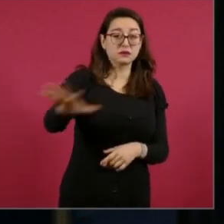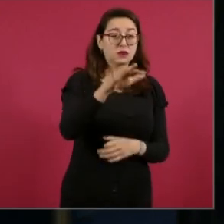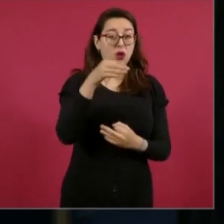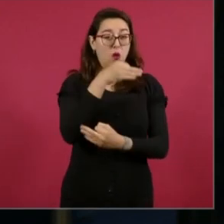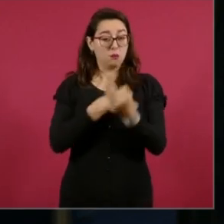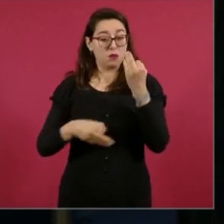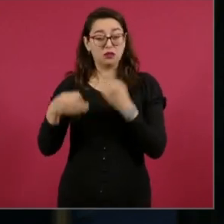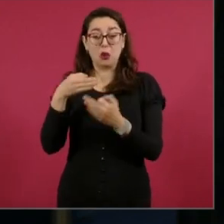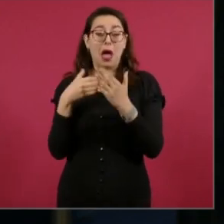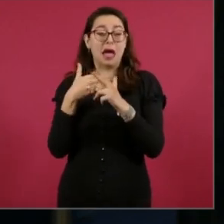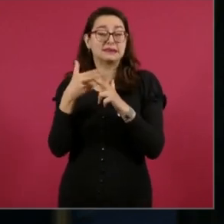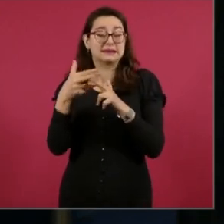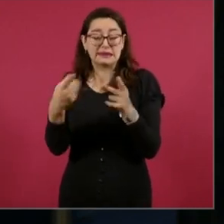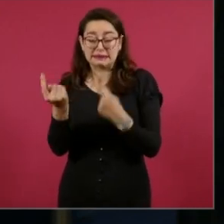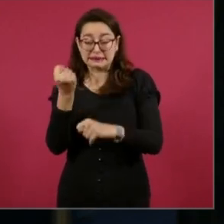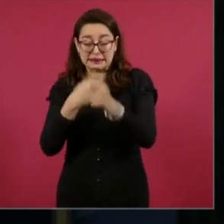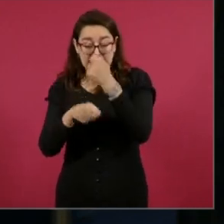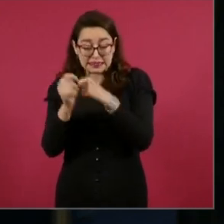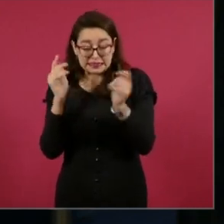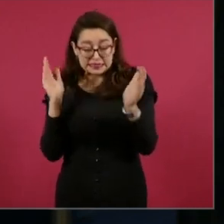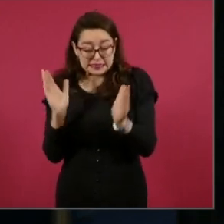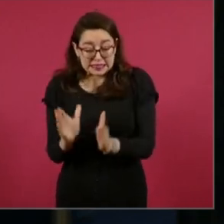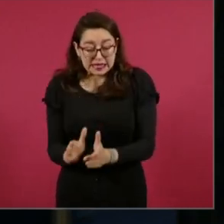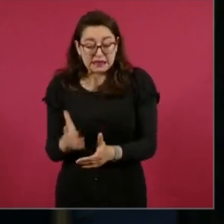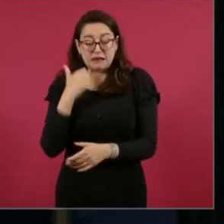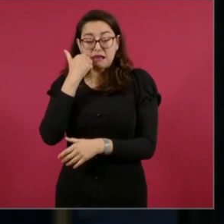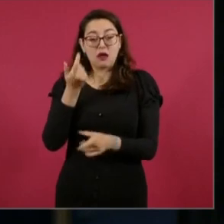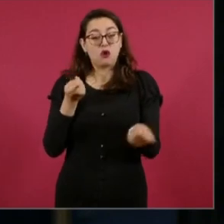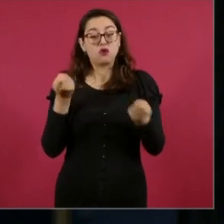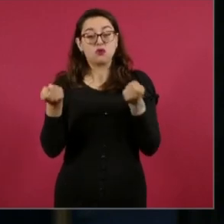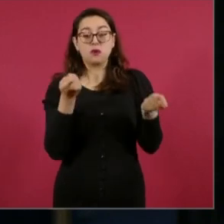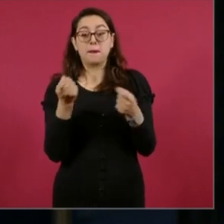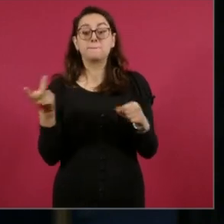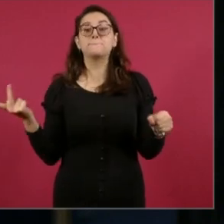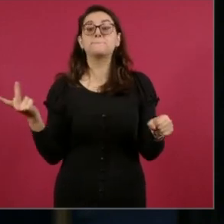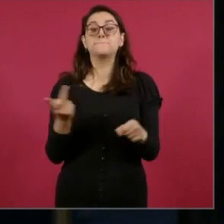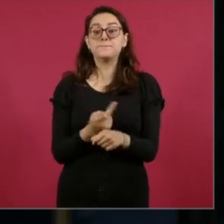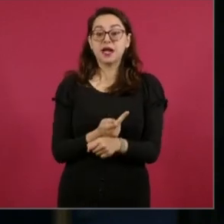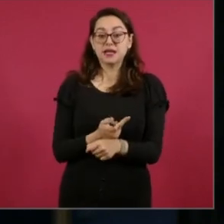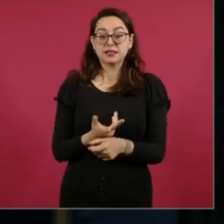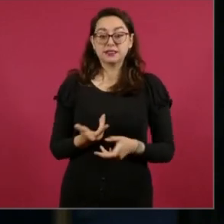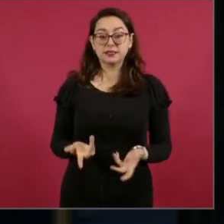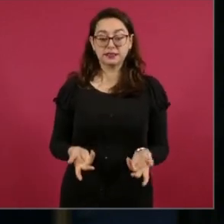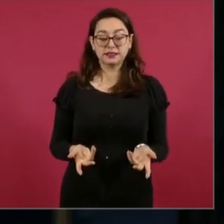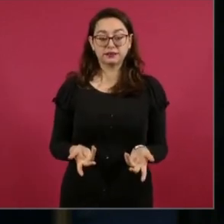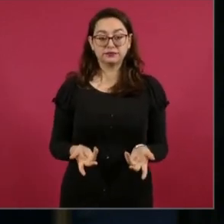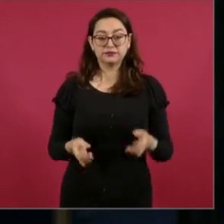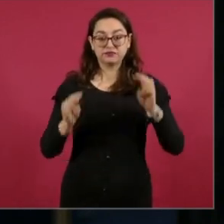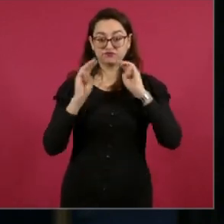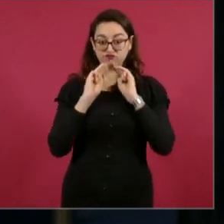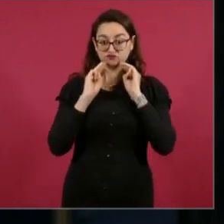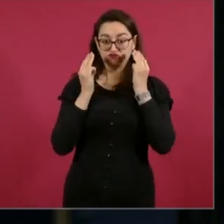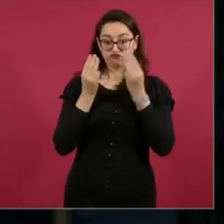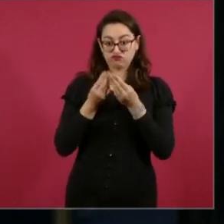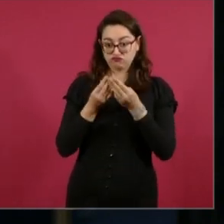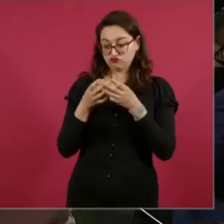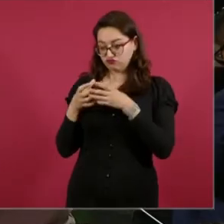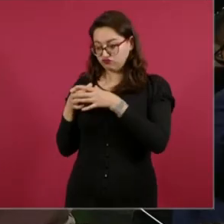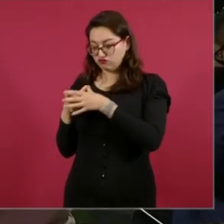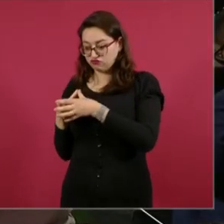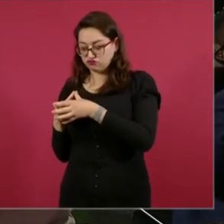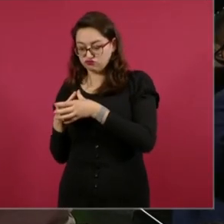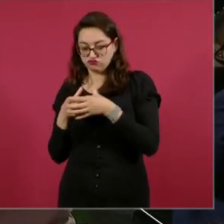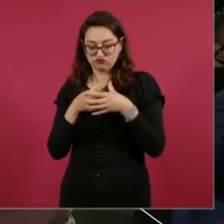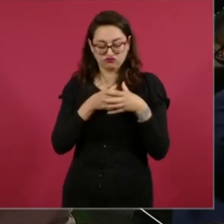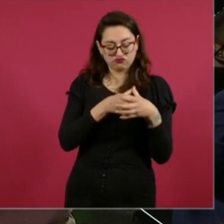La pregunta sería, ¿qué está pasando? ¿Por qué tiene que haber un acuerdo entre las bandas criminales y no se